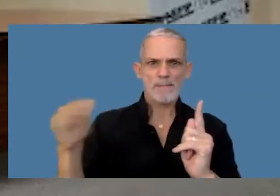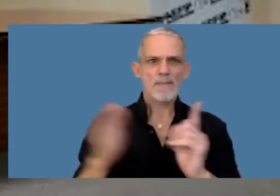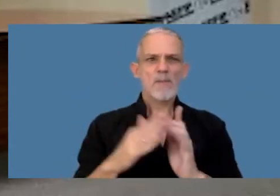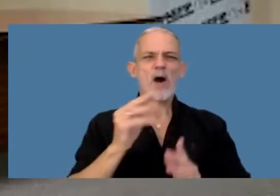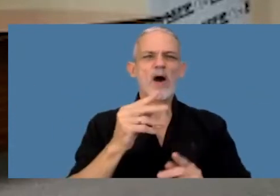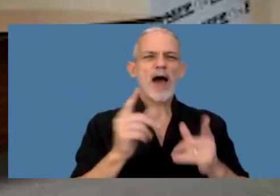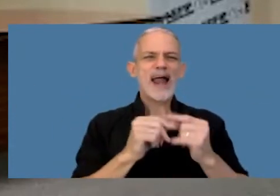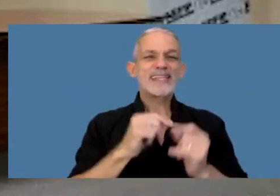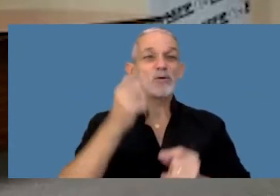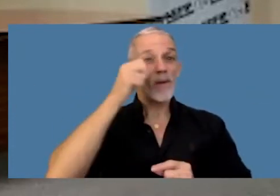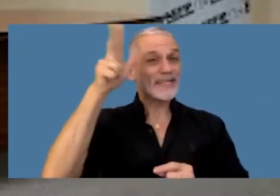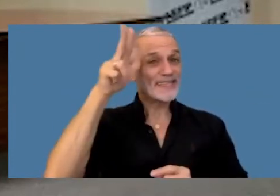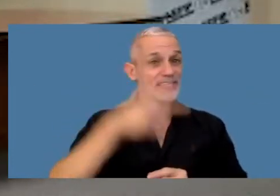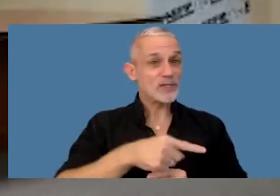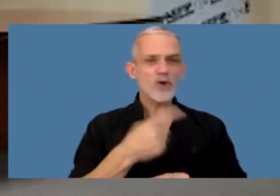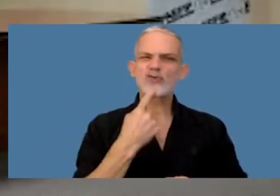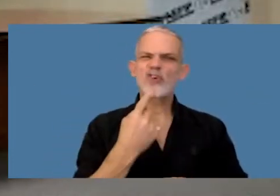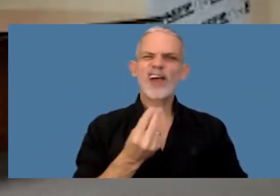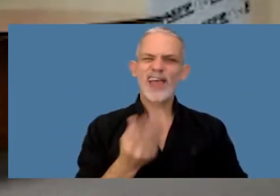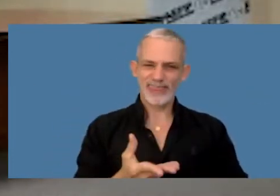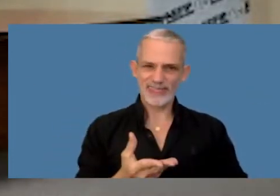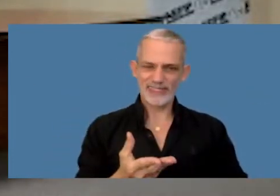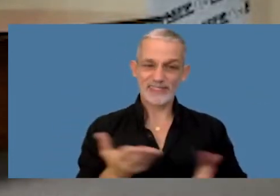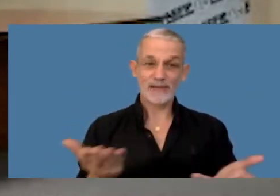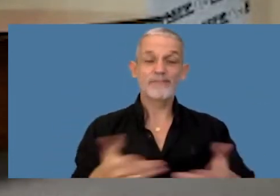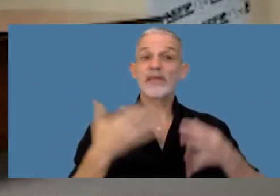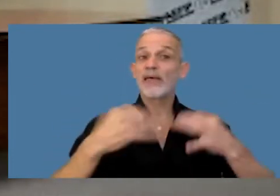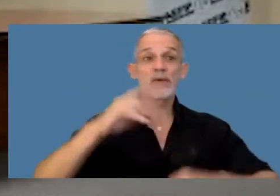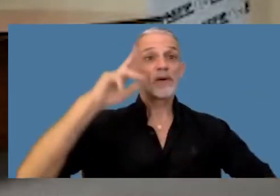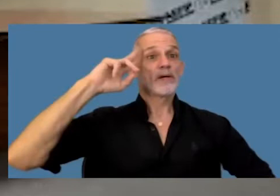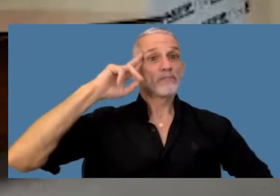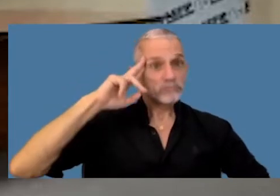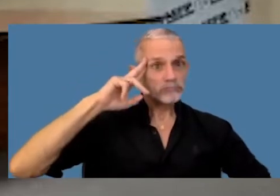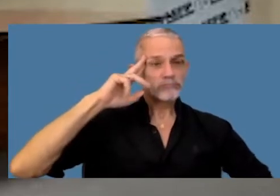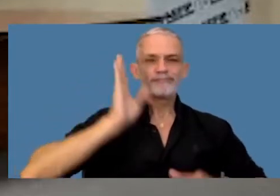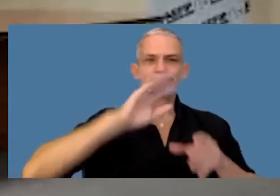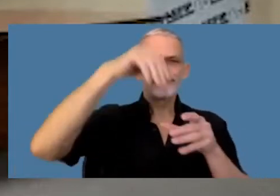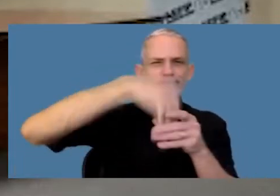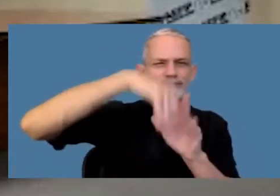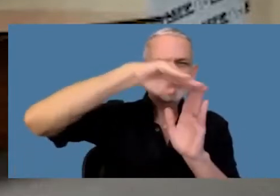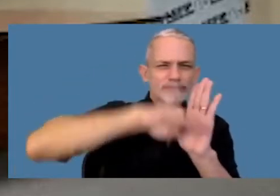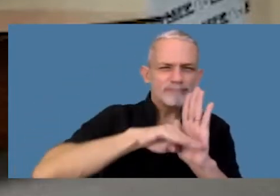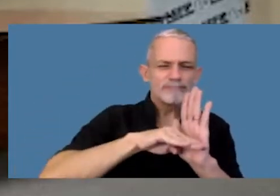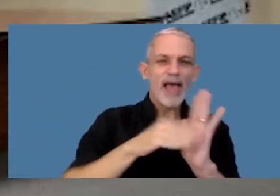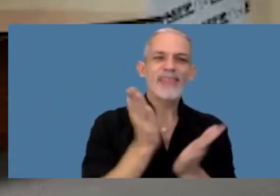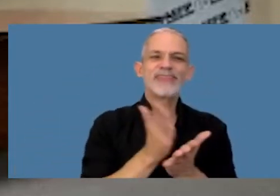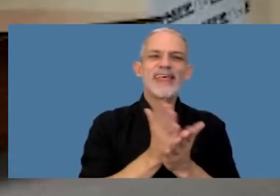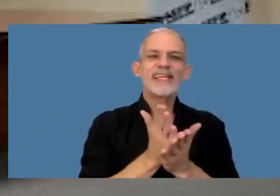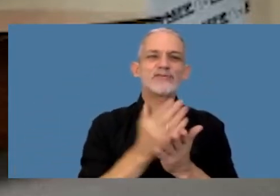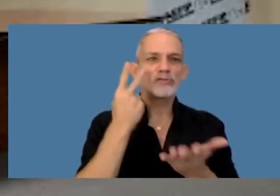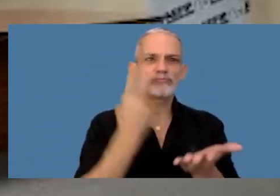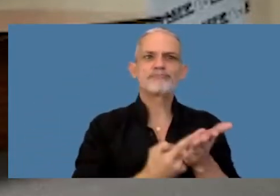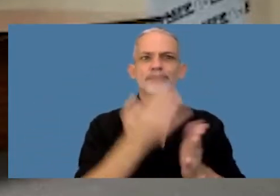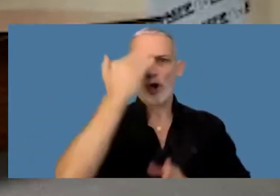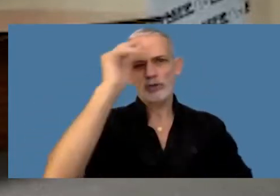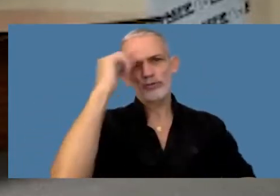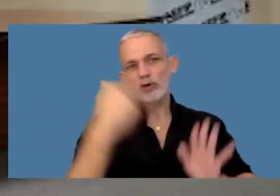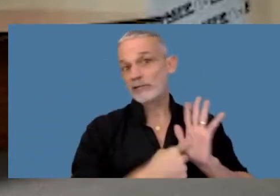28 dice que se debe respetar el contenido de los derechos reconocidos en la